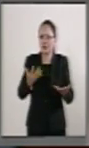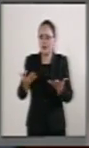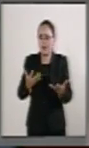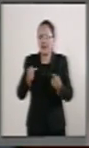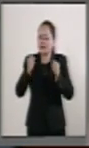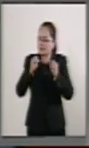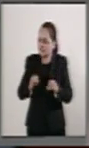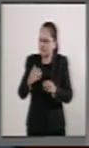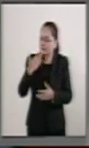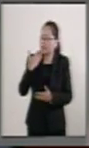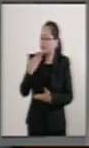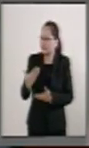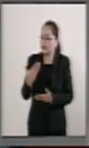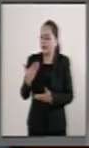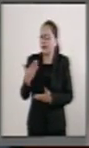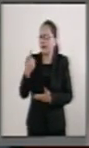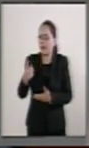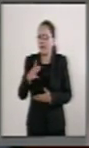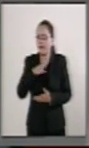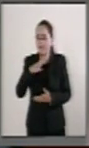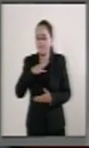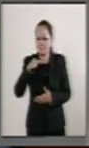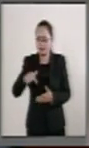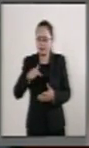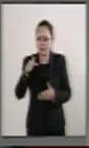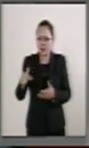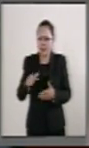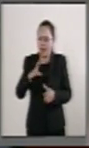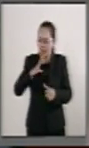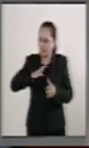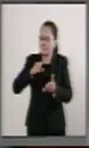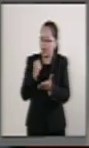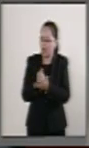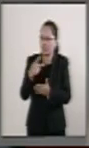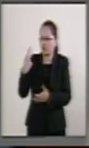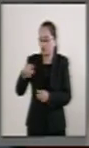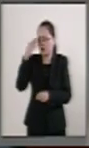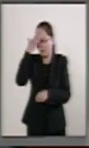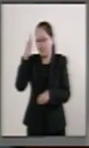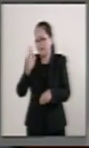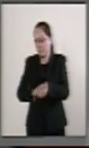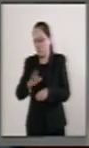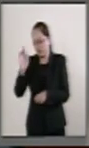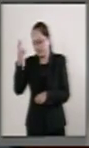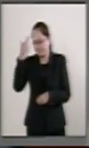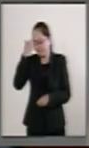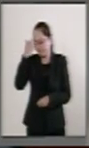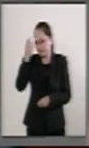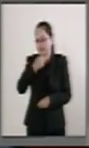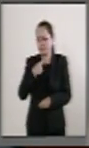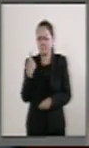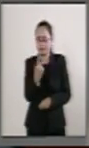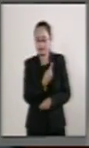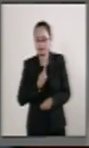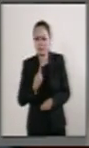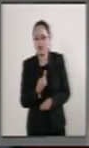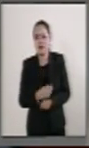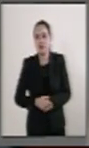decirte que dejaste también aquí una gran huella entre nosotras y nosotros, y